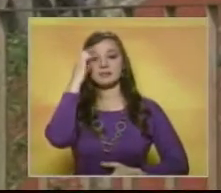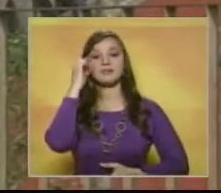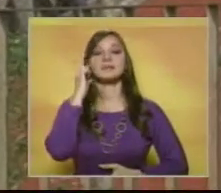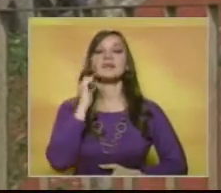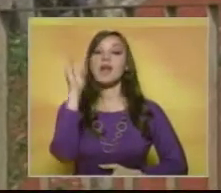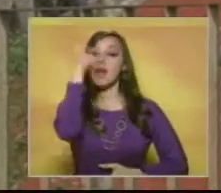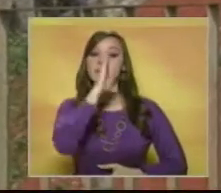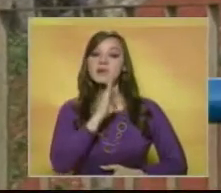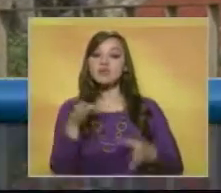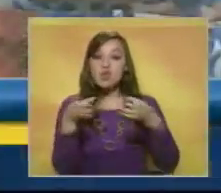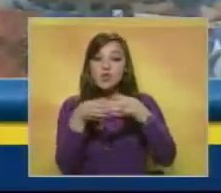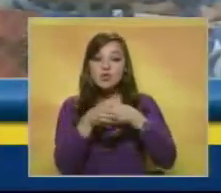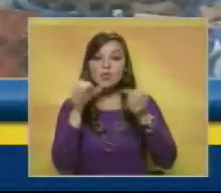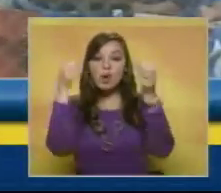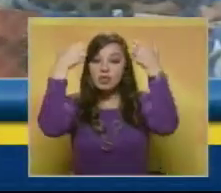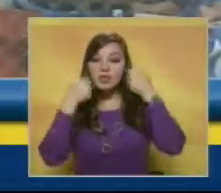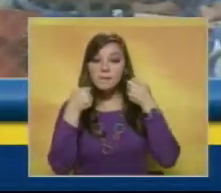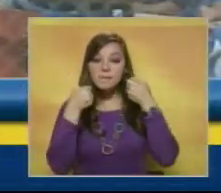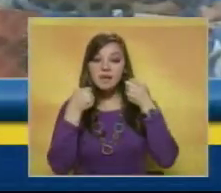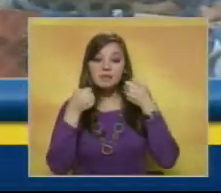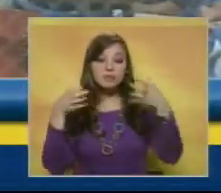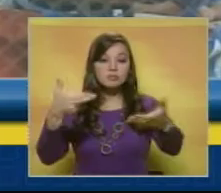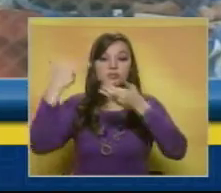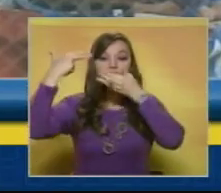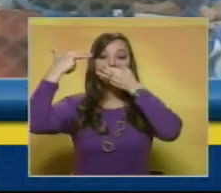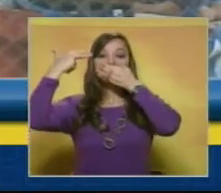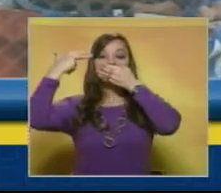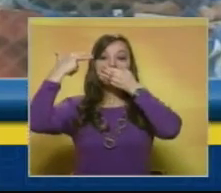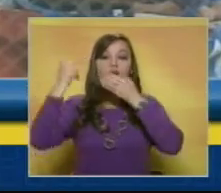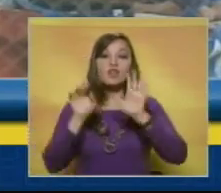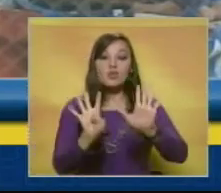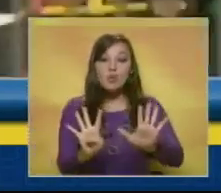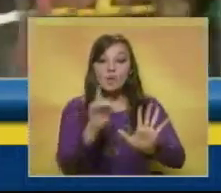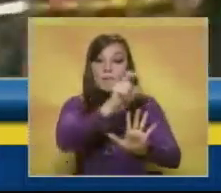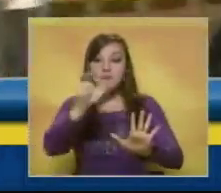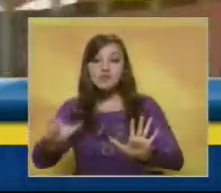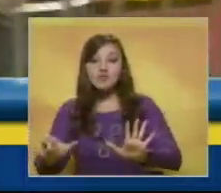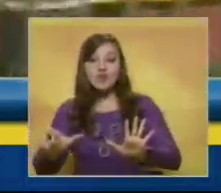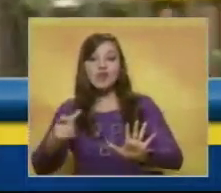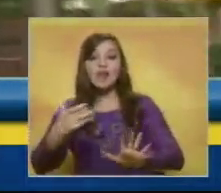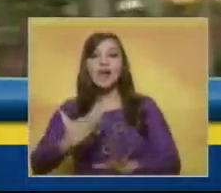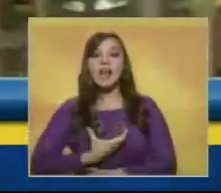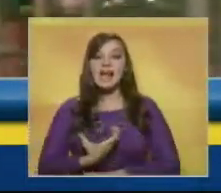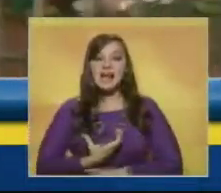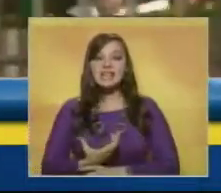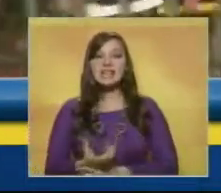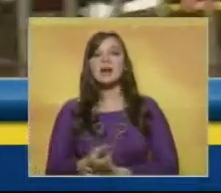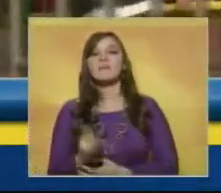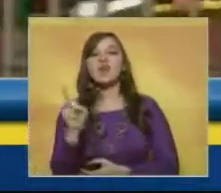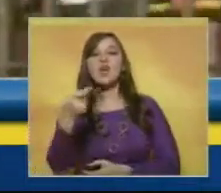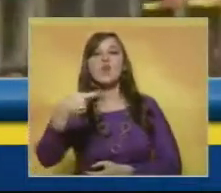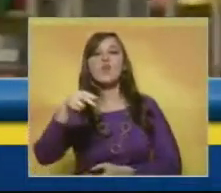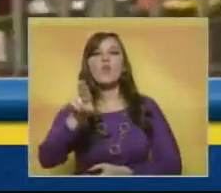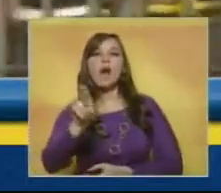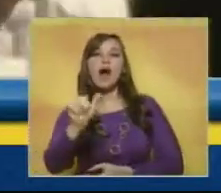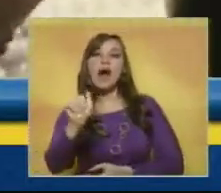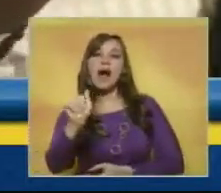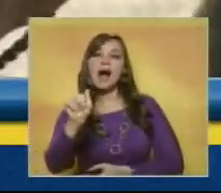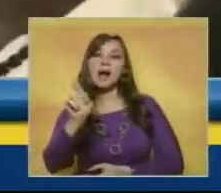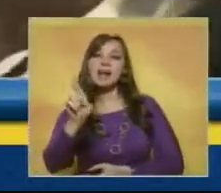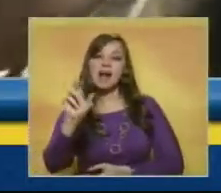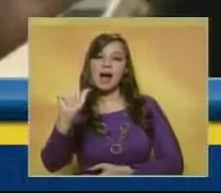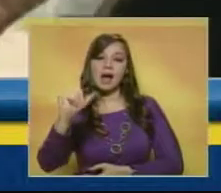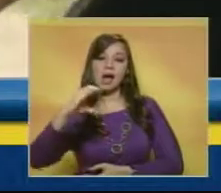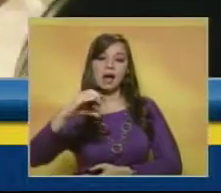En Brasil, un grupo de presos mantiene a 9 personas como rehenes en la alcaldía de Guarapuava, mientras